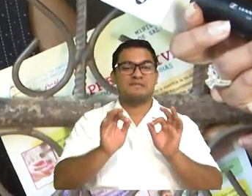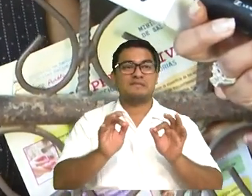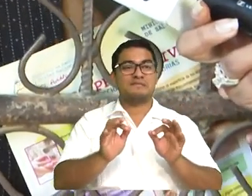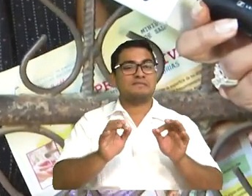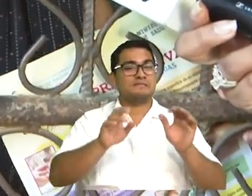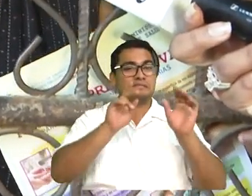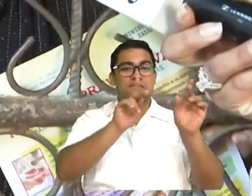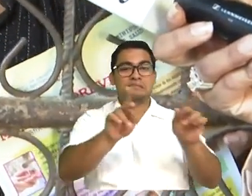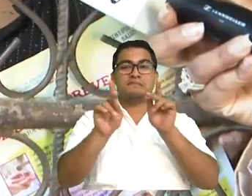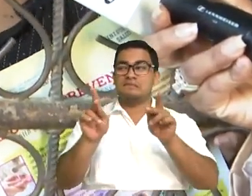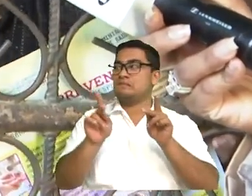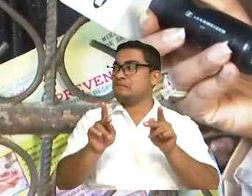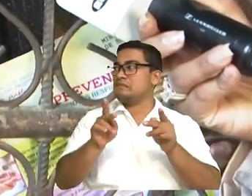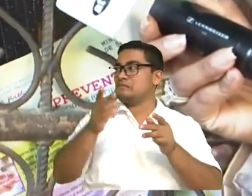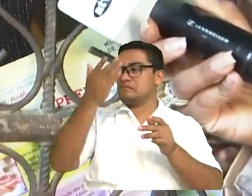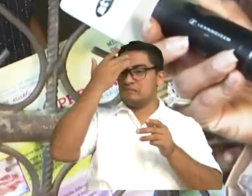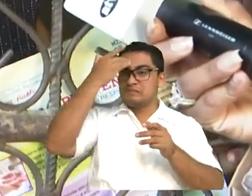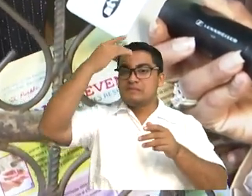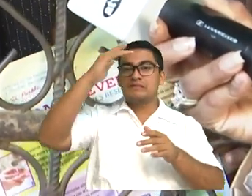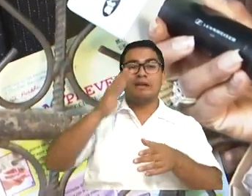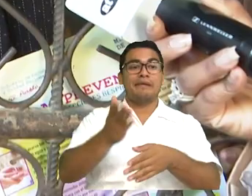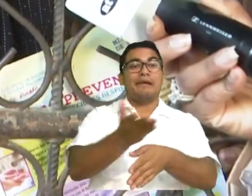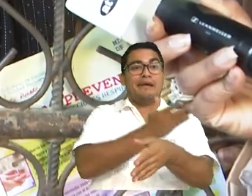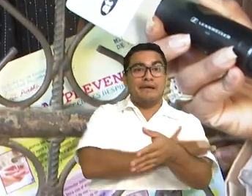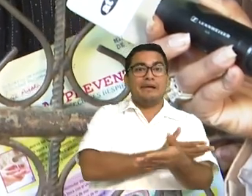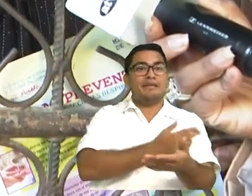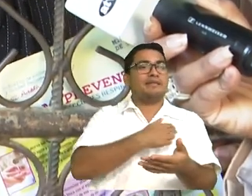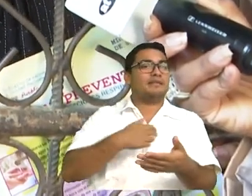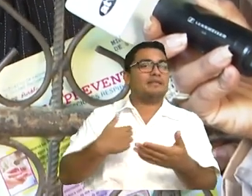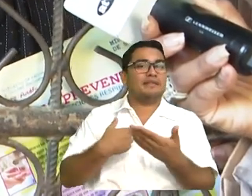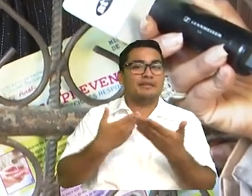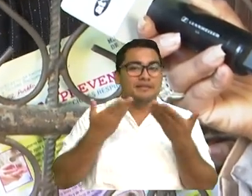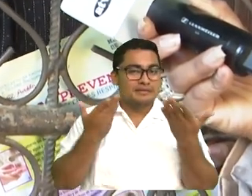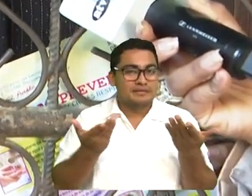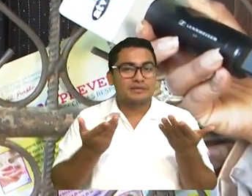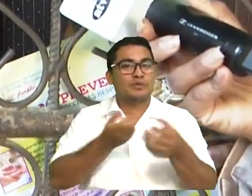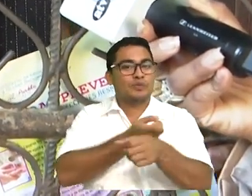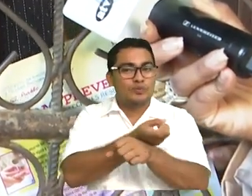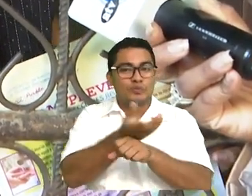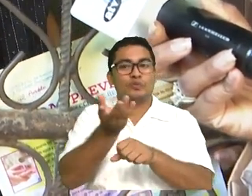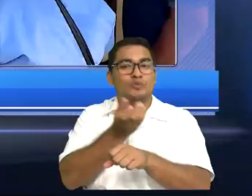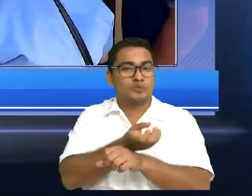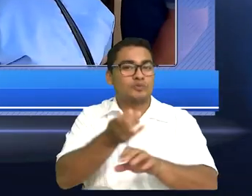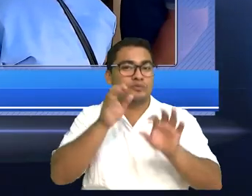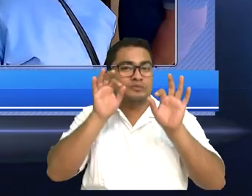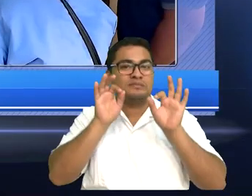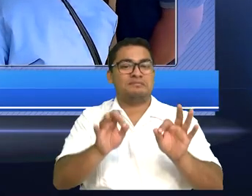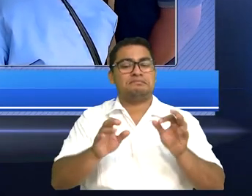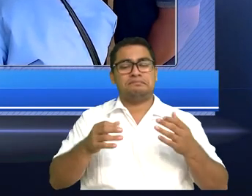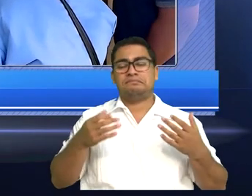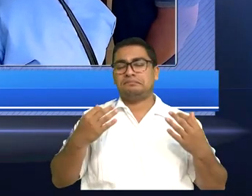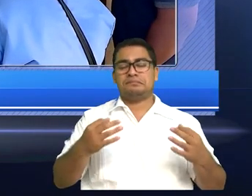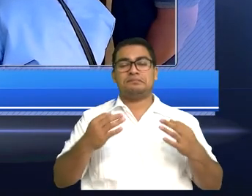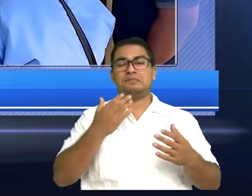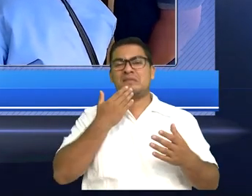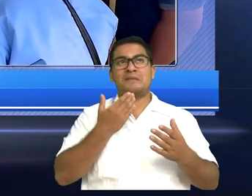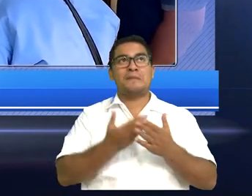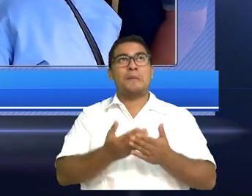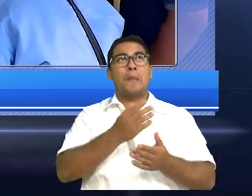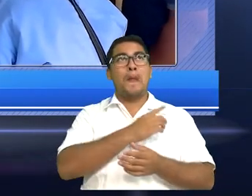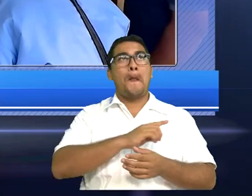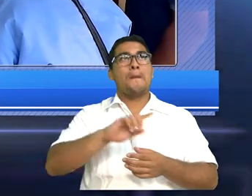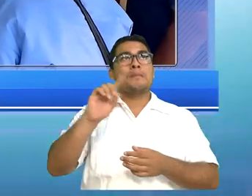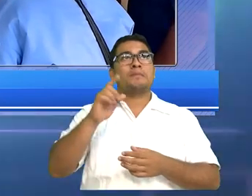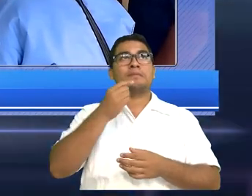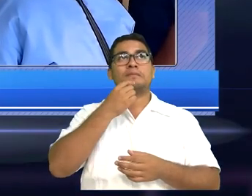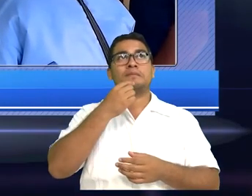uno ya está, ya sabe uno lo que va a hacer, lo que le dicen a uno que haga, y pues estamos bien, gracias al Señor, porque el